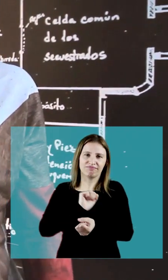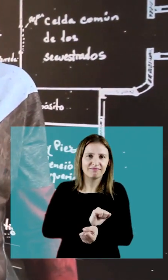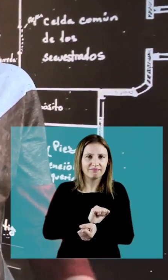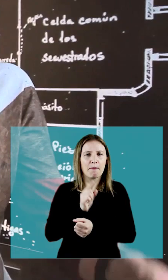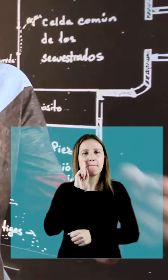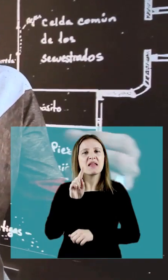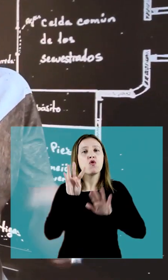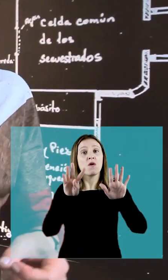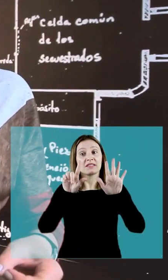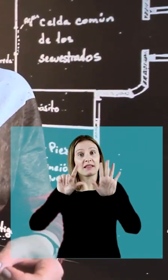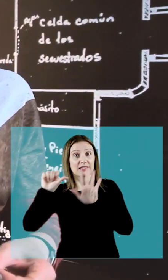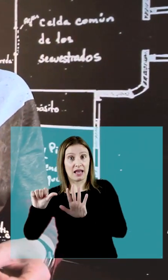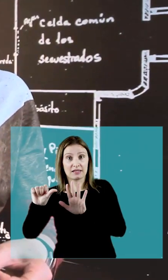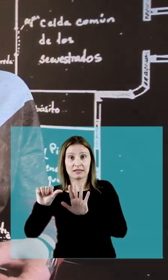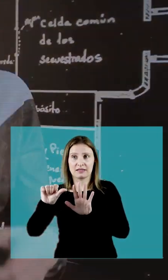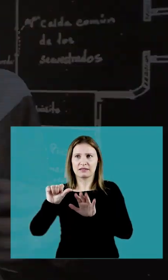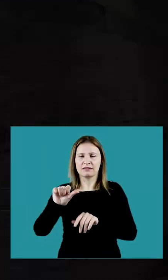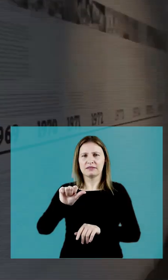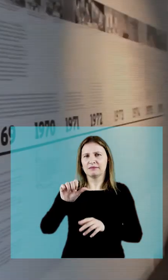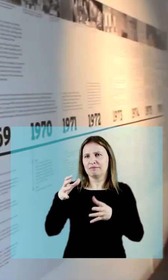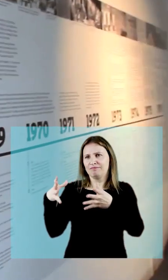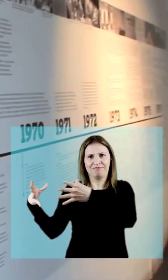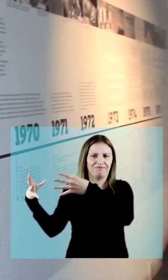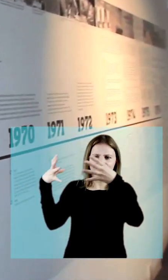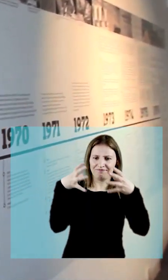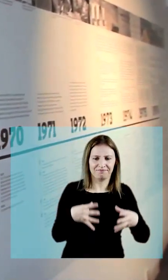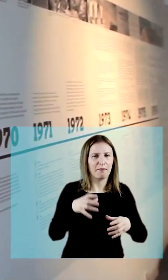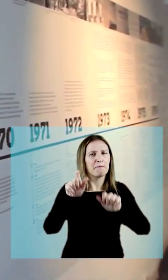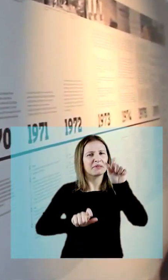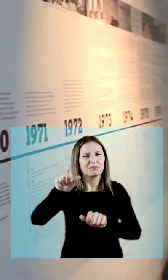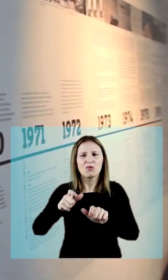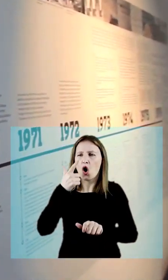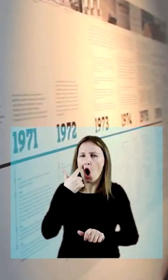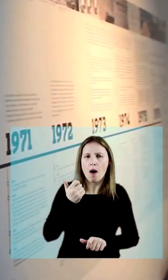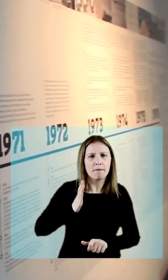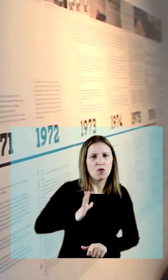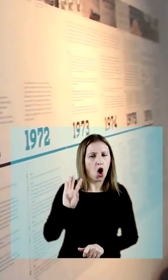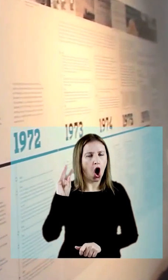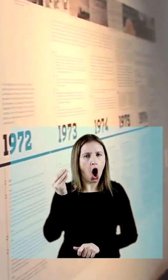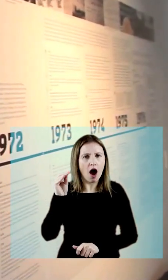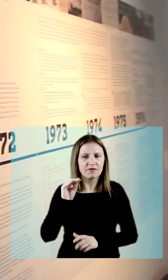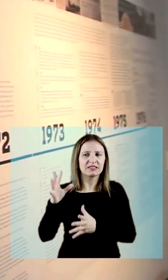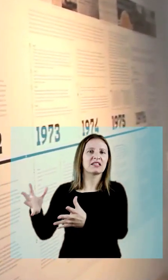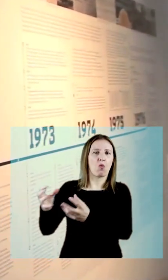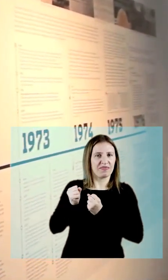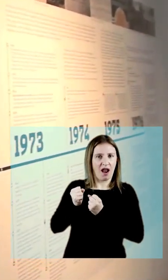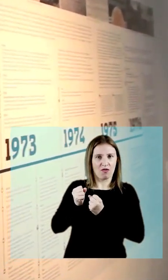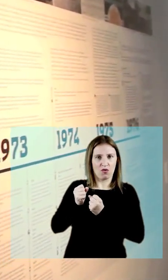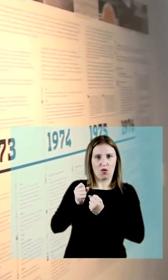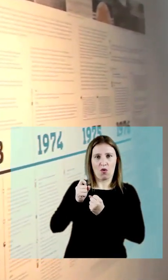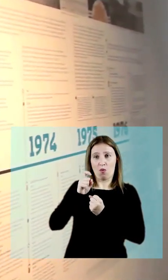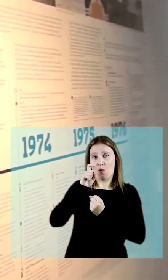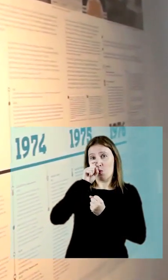76. Aquí trajeron a un conjunto de personas, hombres y mujeres jóvenes, secuestrados en Buenos